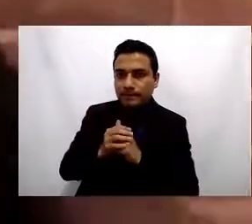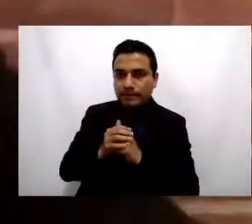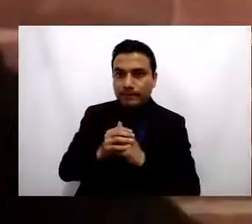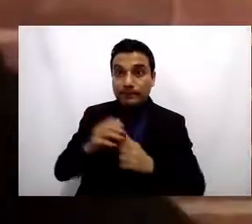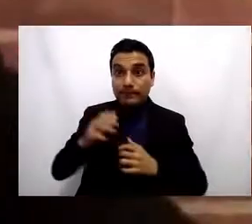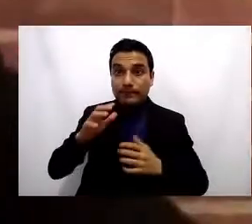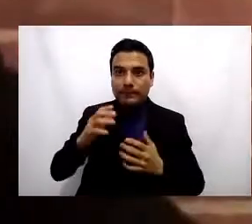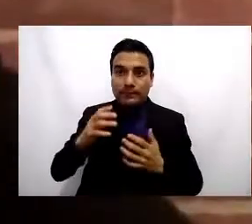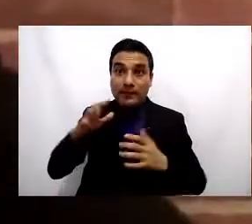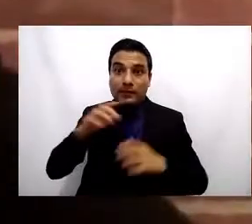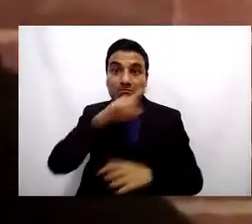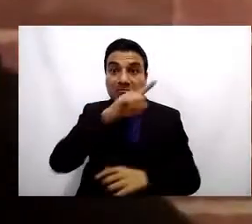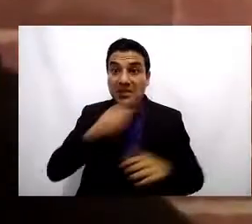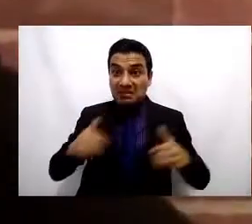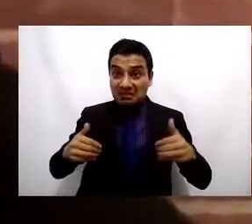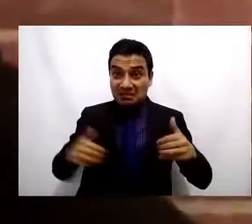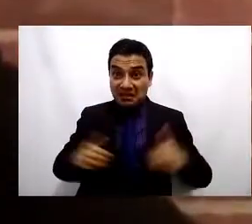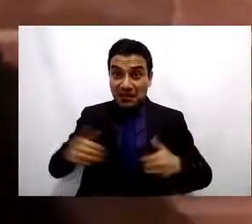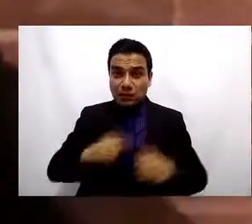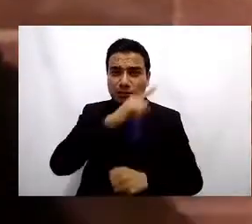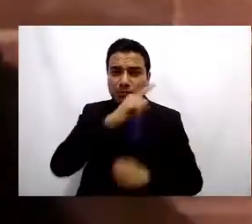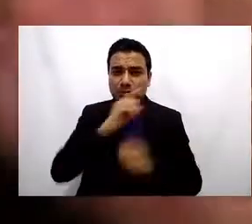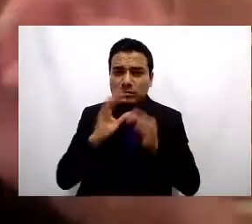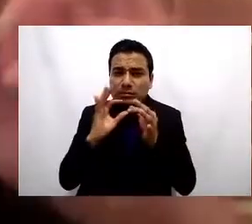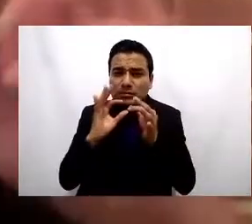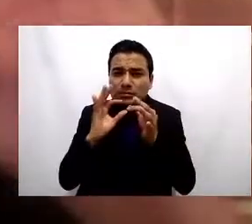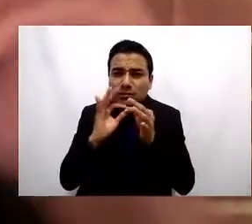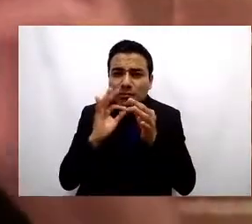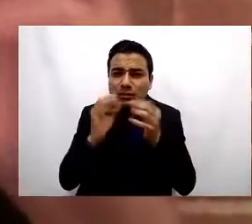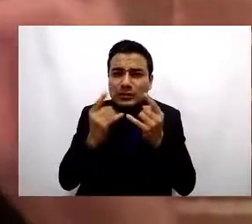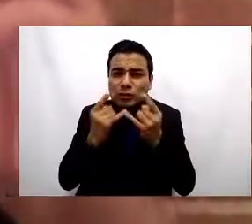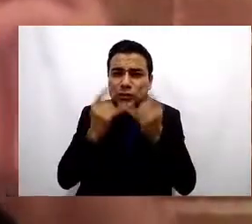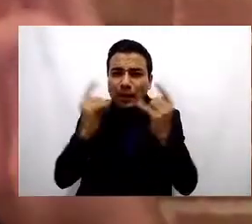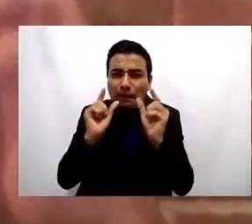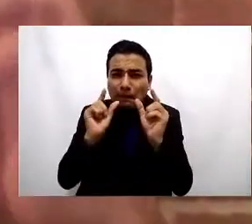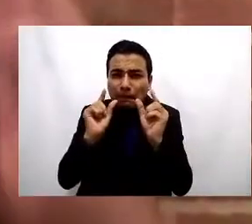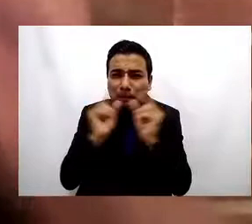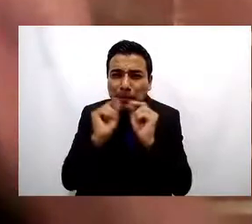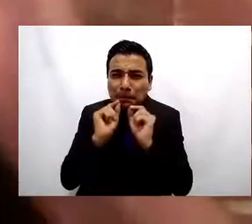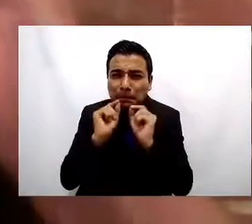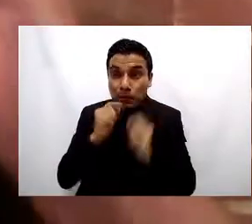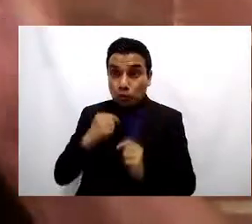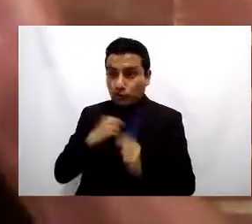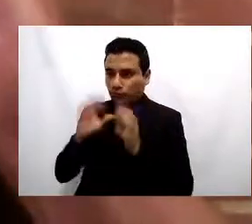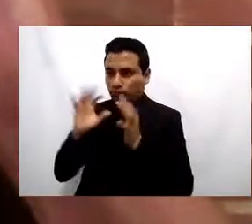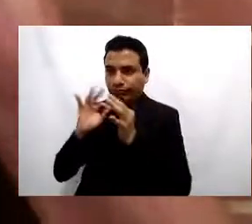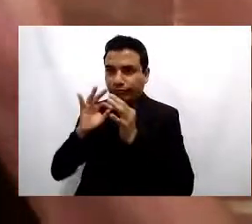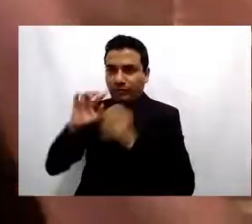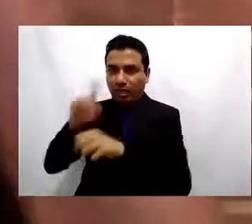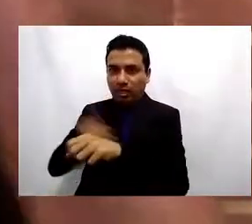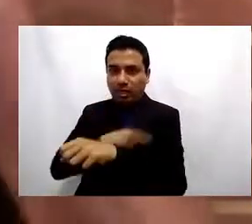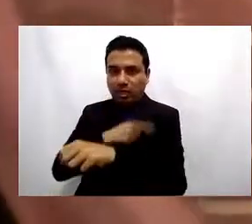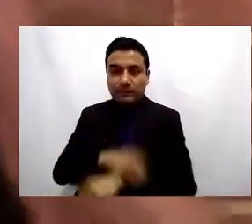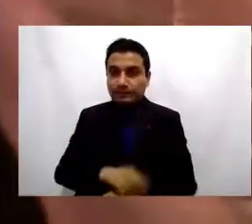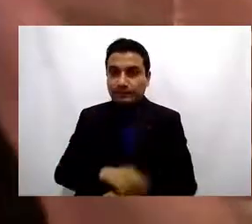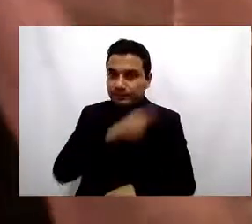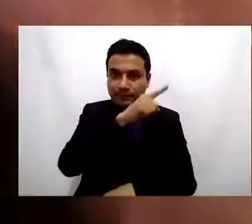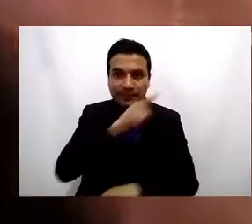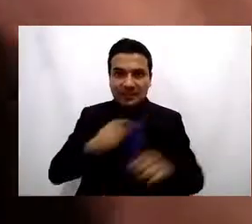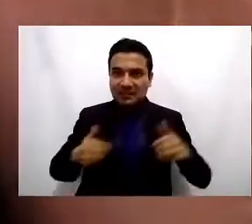para explicársela. La narración se crea entonces por medio propio,